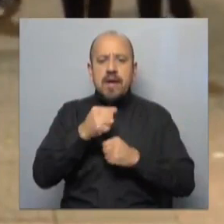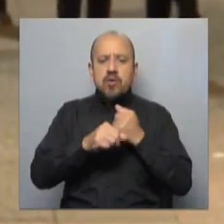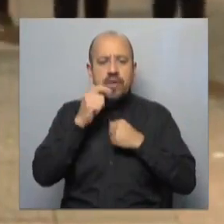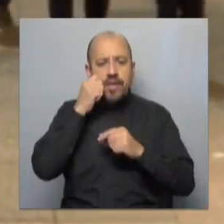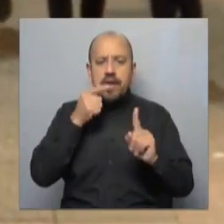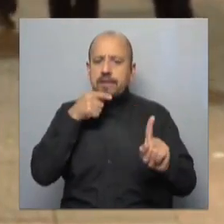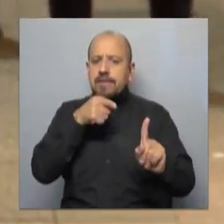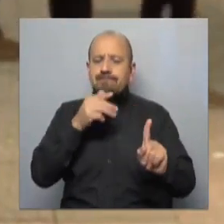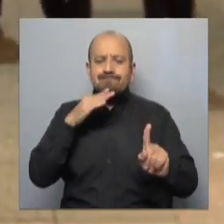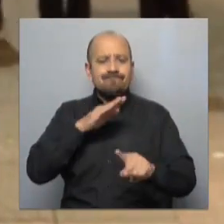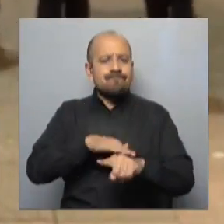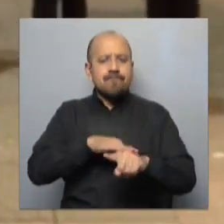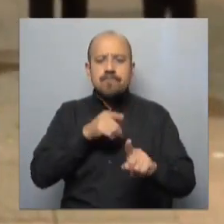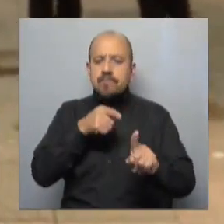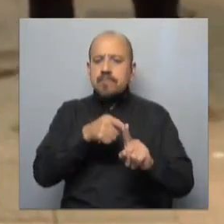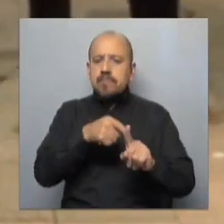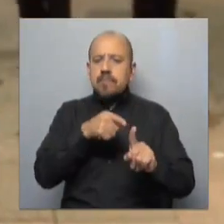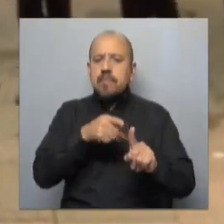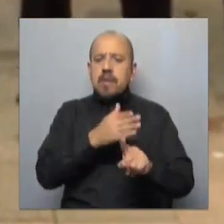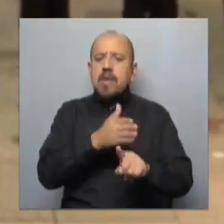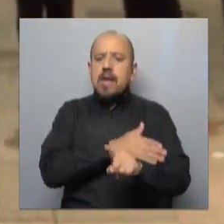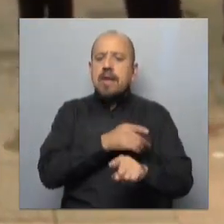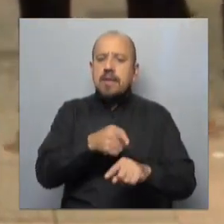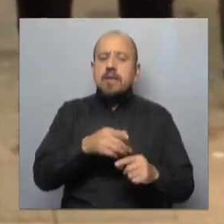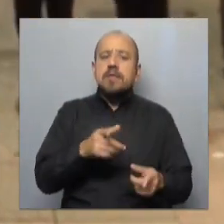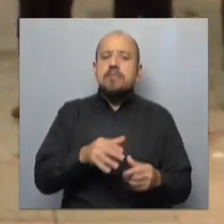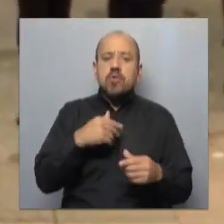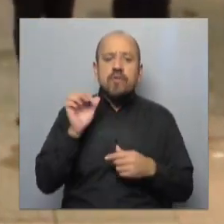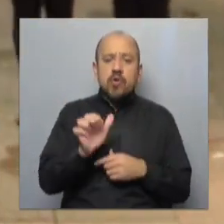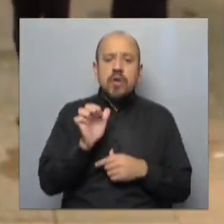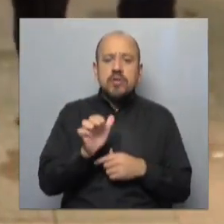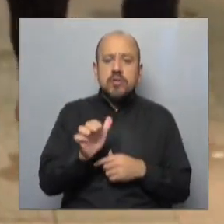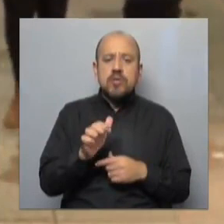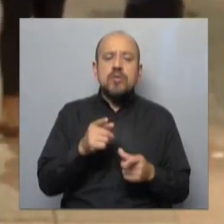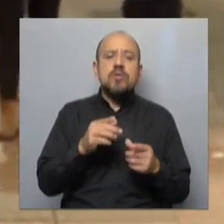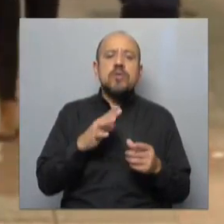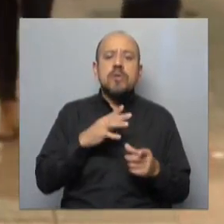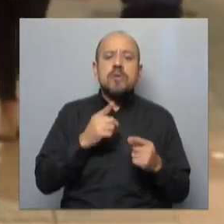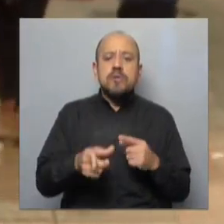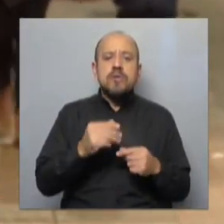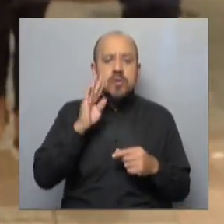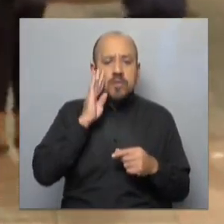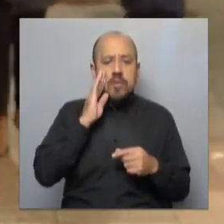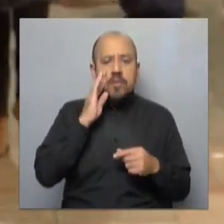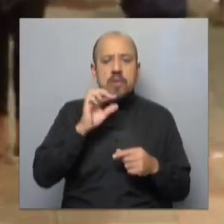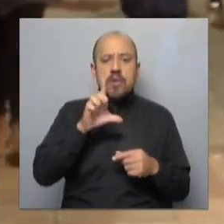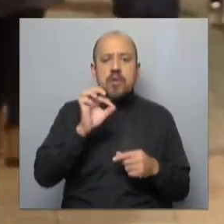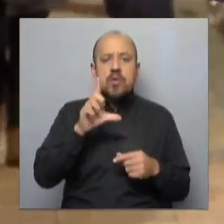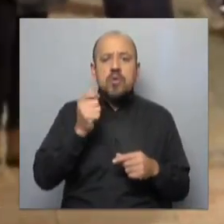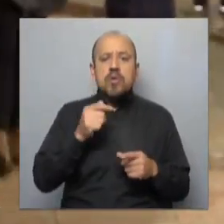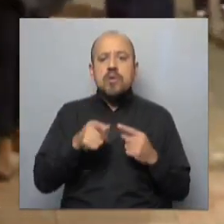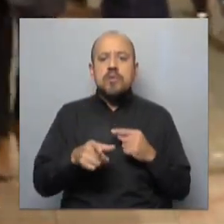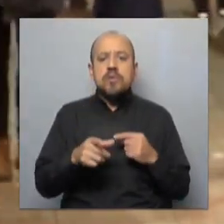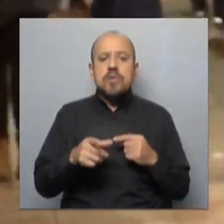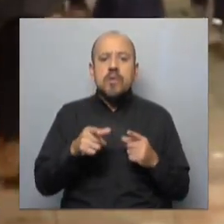por agresión y antecedentes por violación también hablamos también con la mamá de lola a propósito de un encuentro